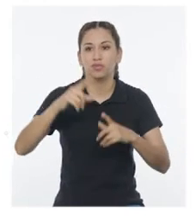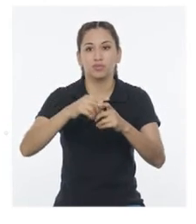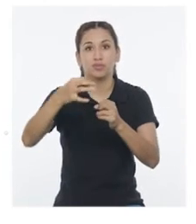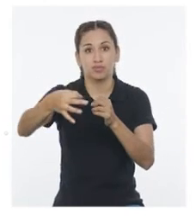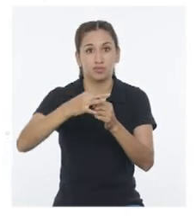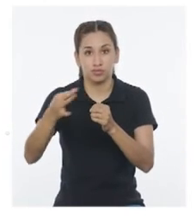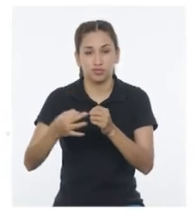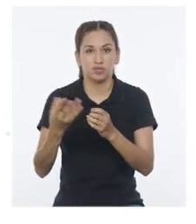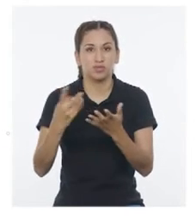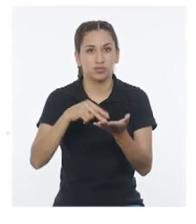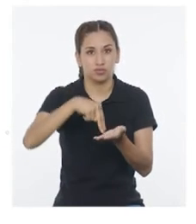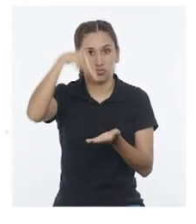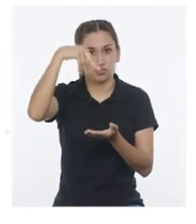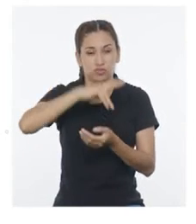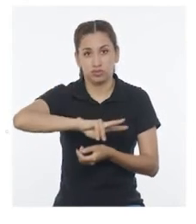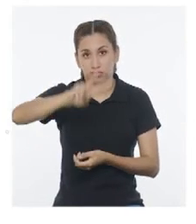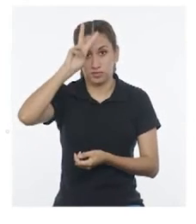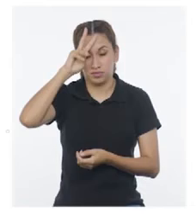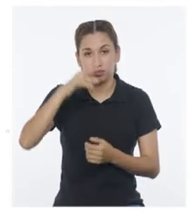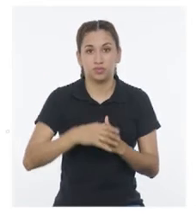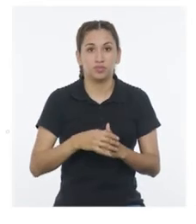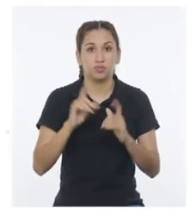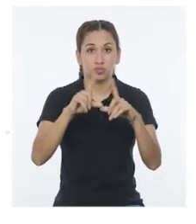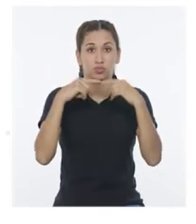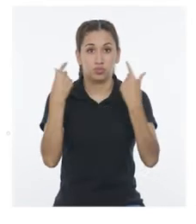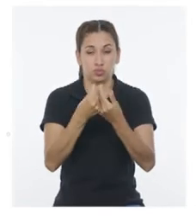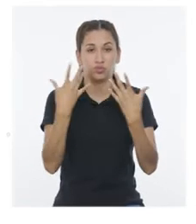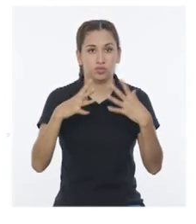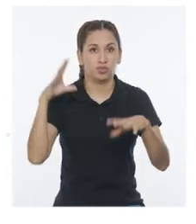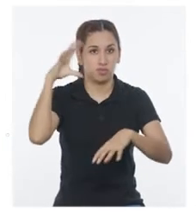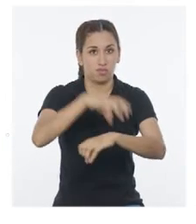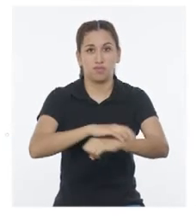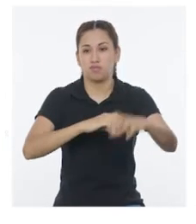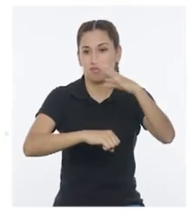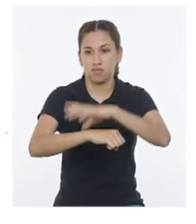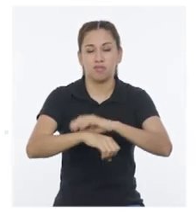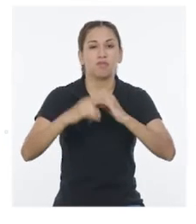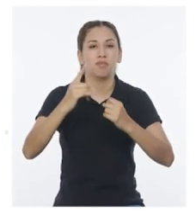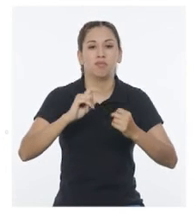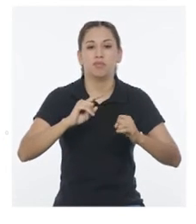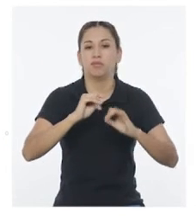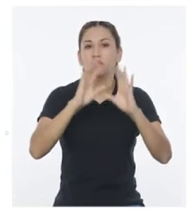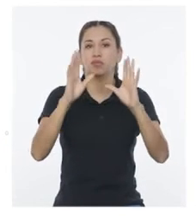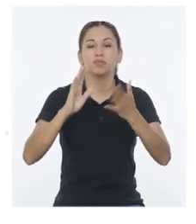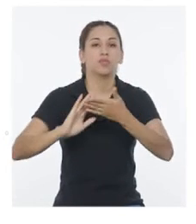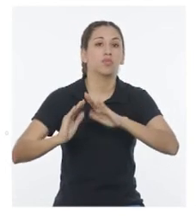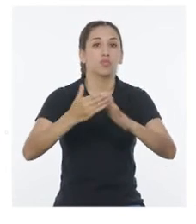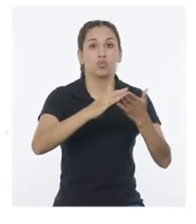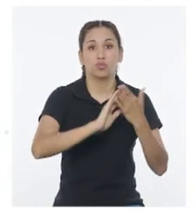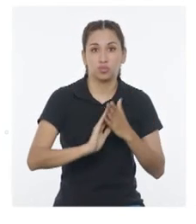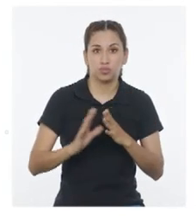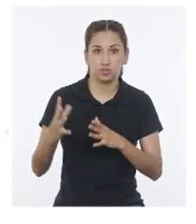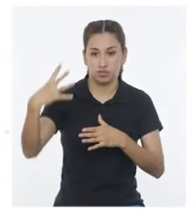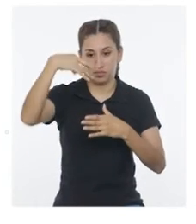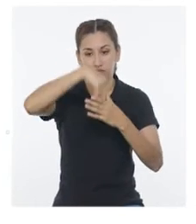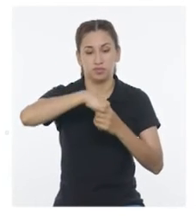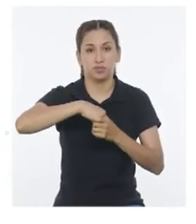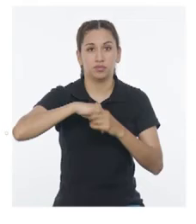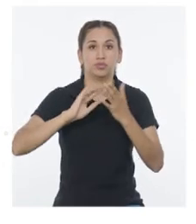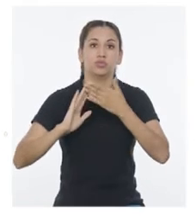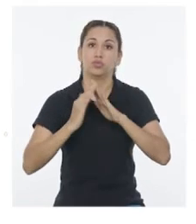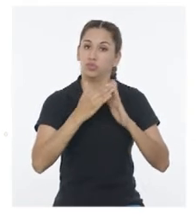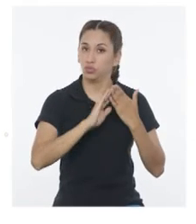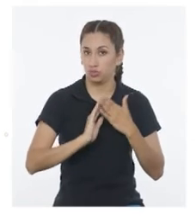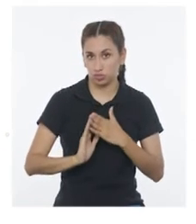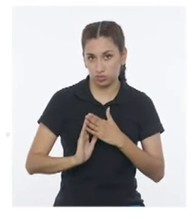zonas rurales, principalmente del norte del país. Las rondas han intervenido en los conflictos cotidianos entre